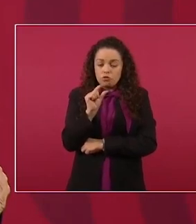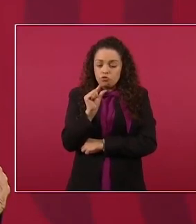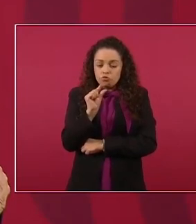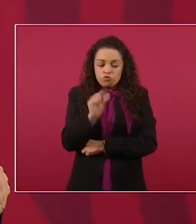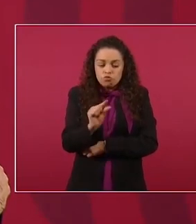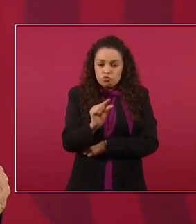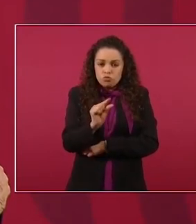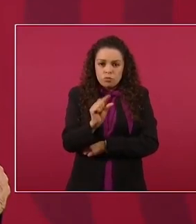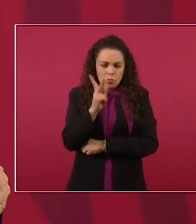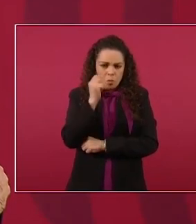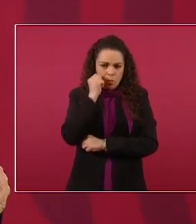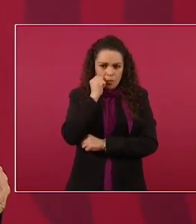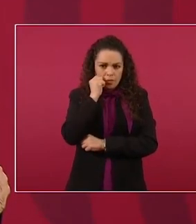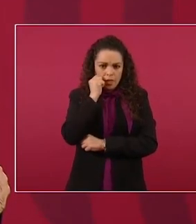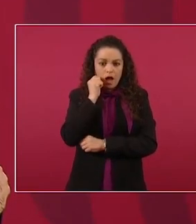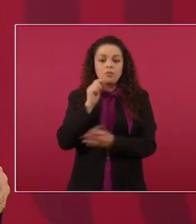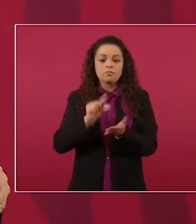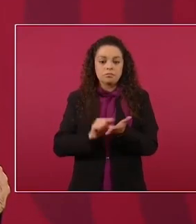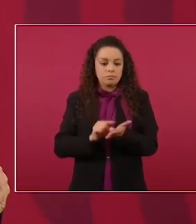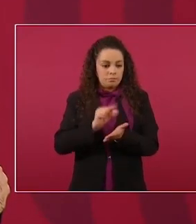pequeña,